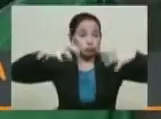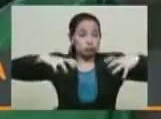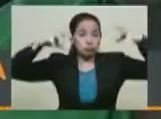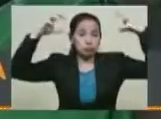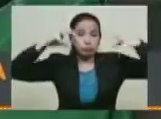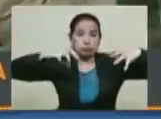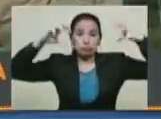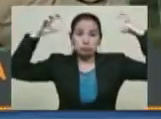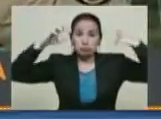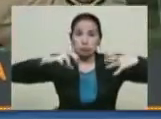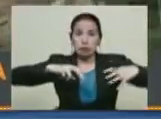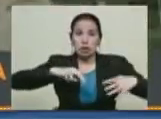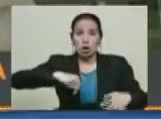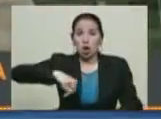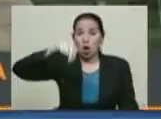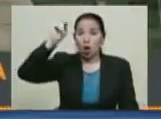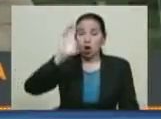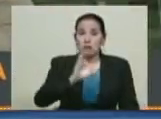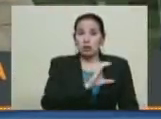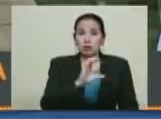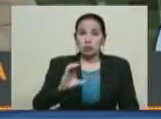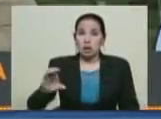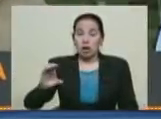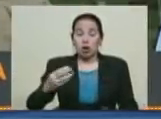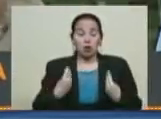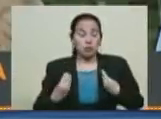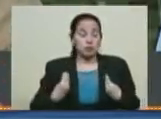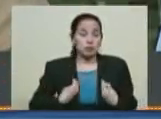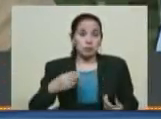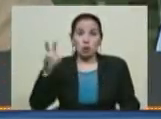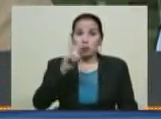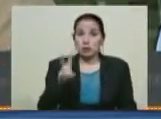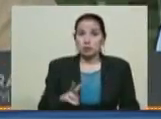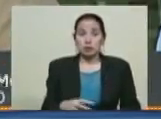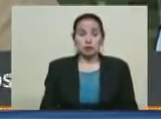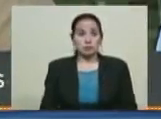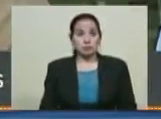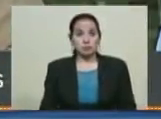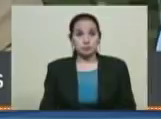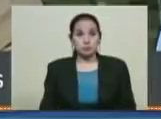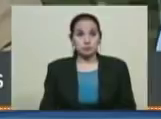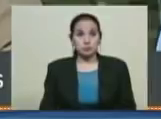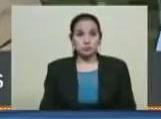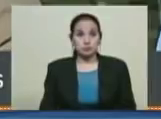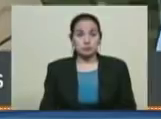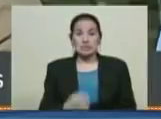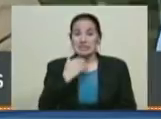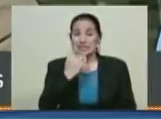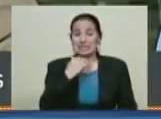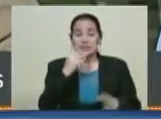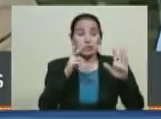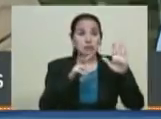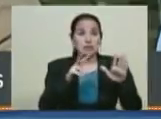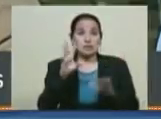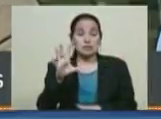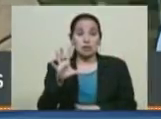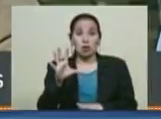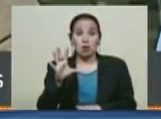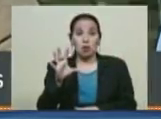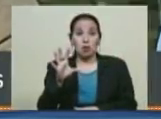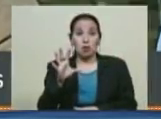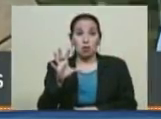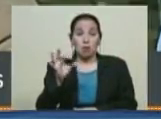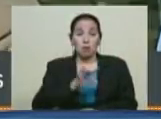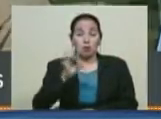la zona norte costera, que es donde vivimos todos los venezolanos, la gran mayoría. Casi el 75% de la población está en la zona